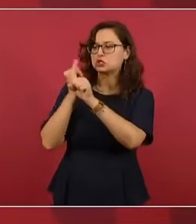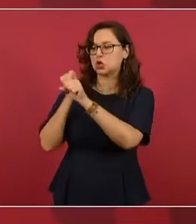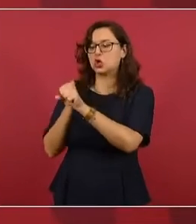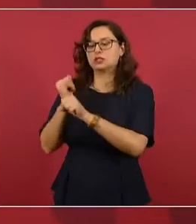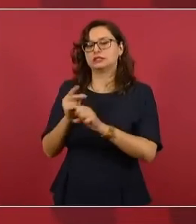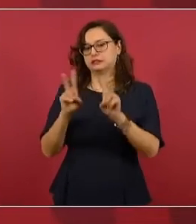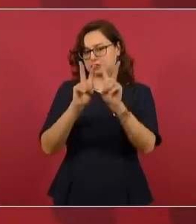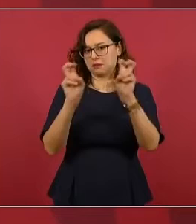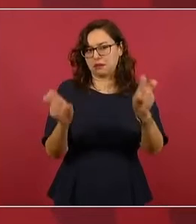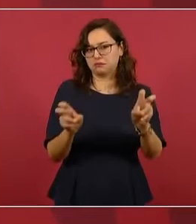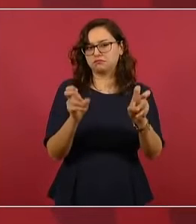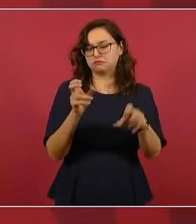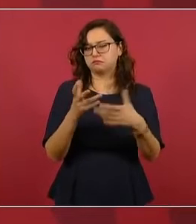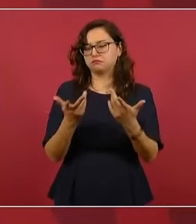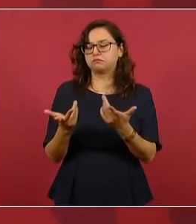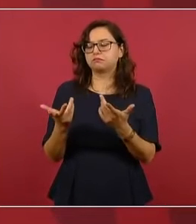pero